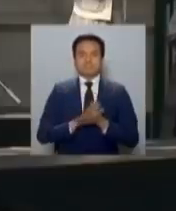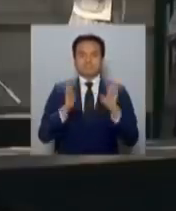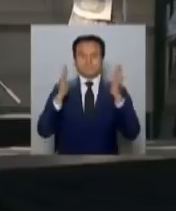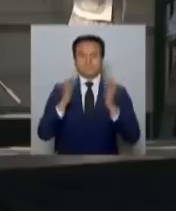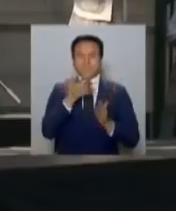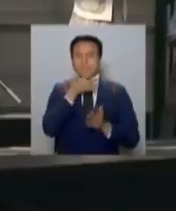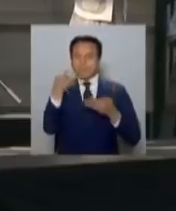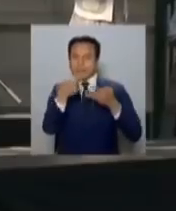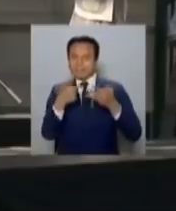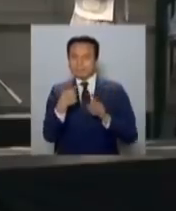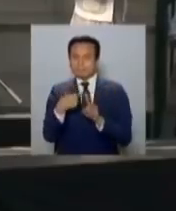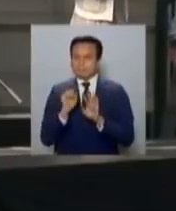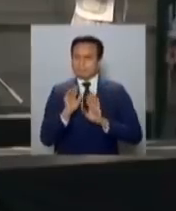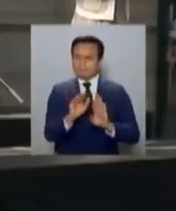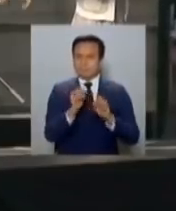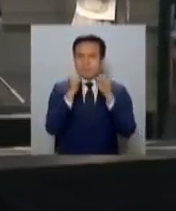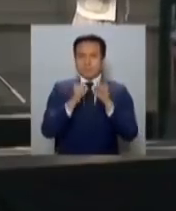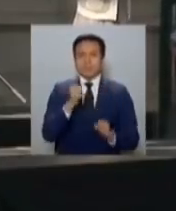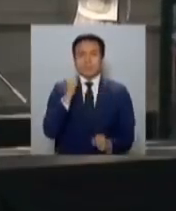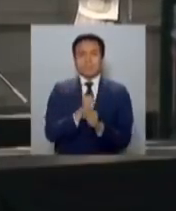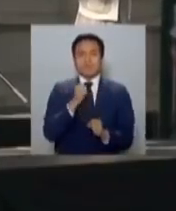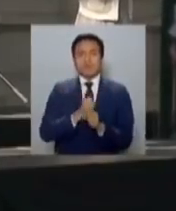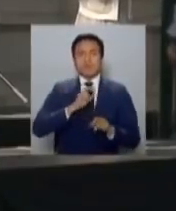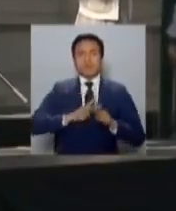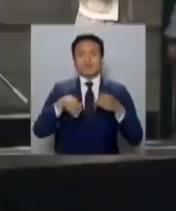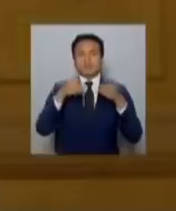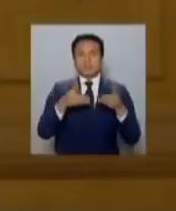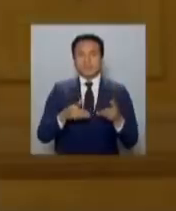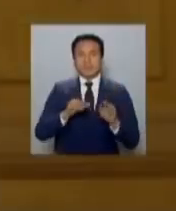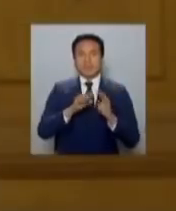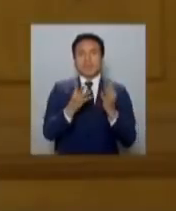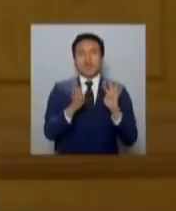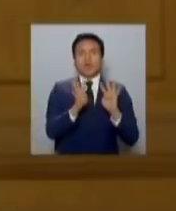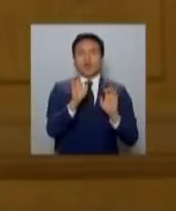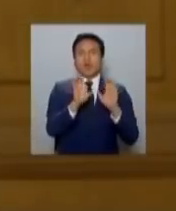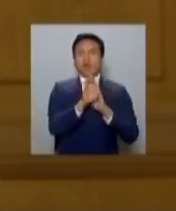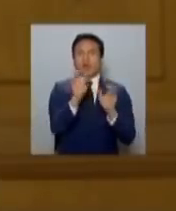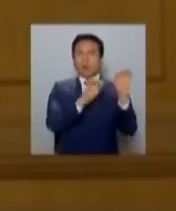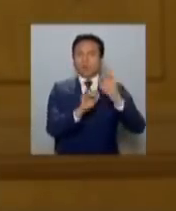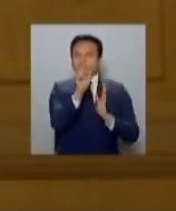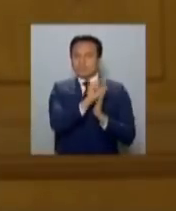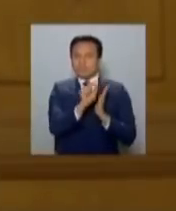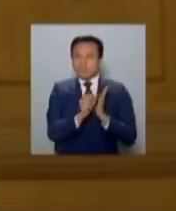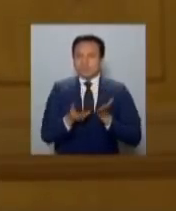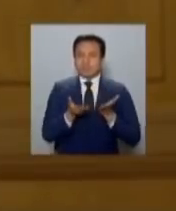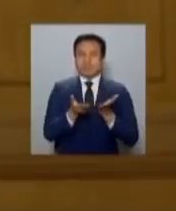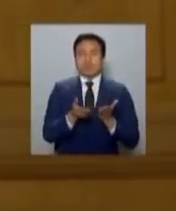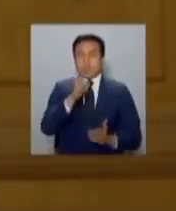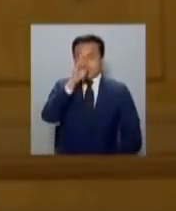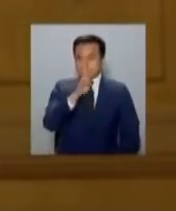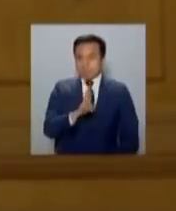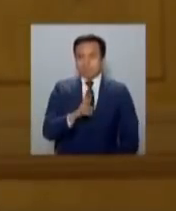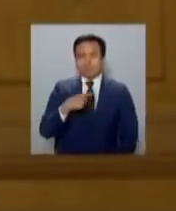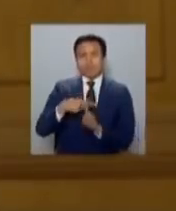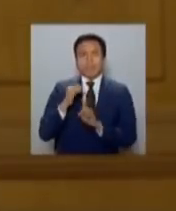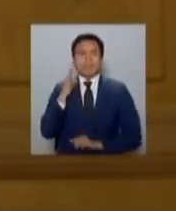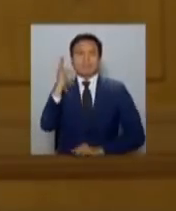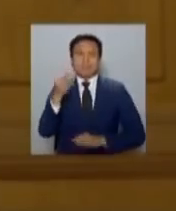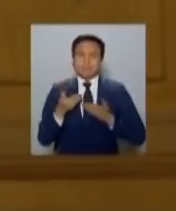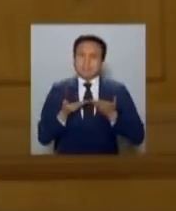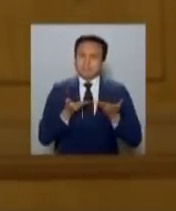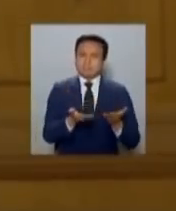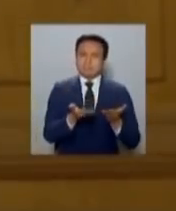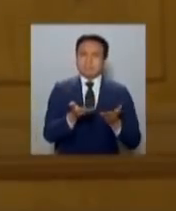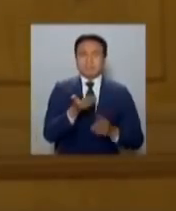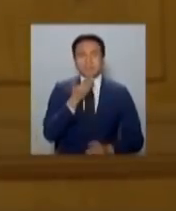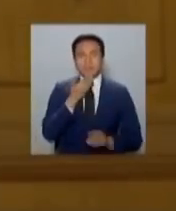el Ejecutivo. Esa disyuntiva, sostienen, en el bloque y en el equipo de Boric, ha sido una de las principales complejidades que ha tenido que ir resolviendo el mandatario electo